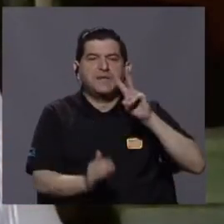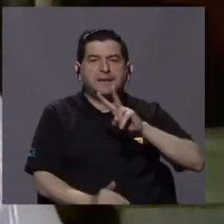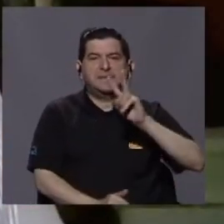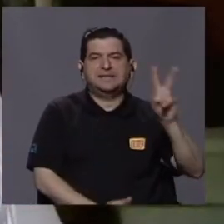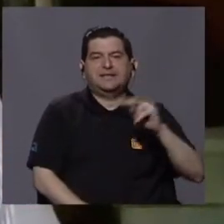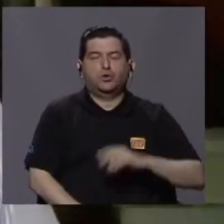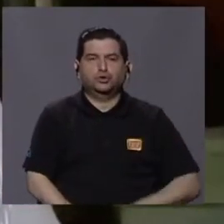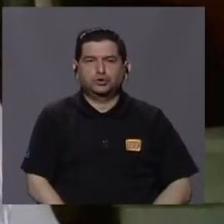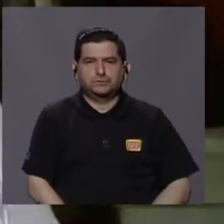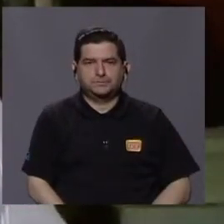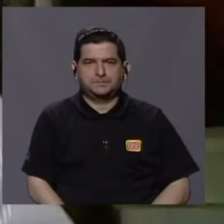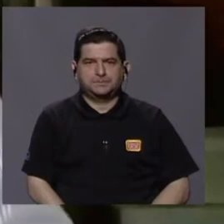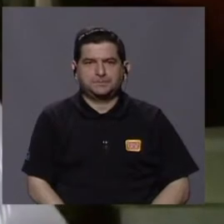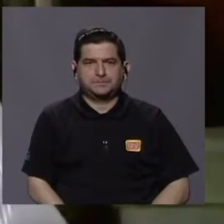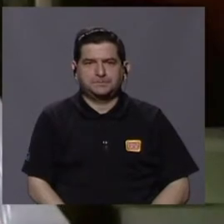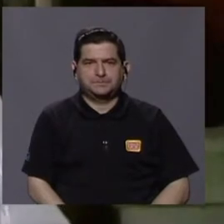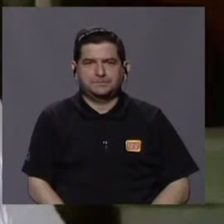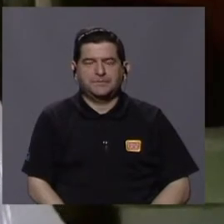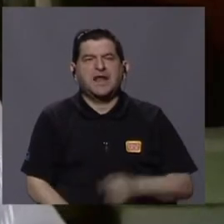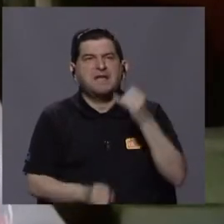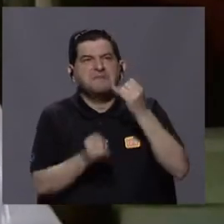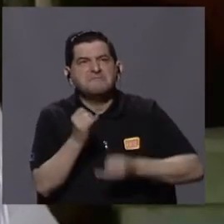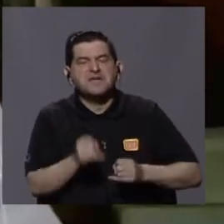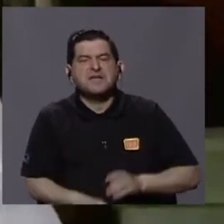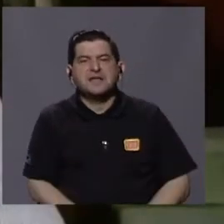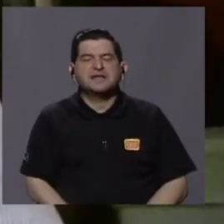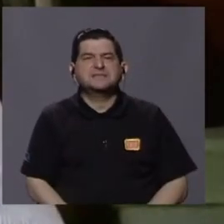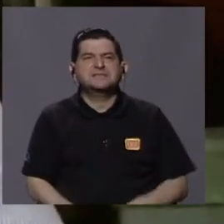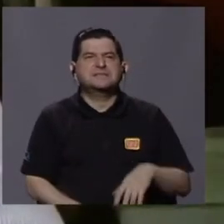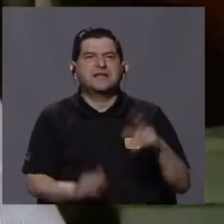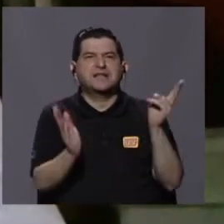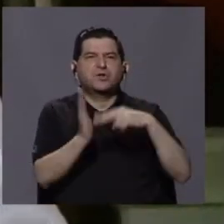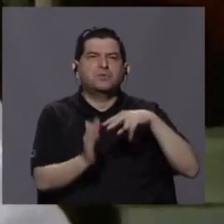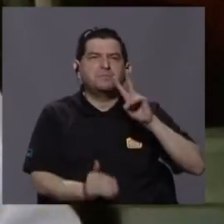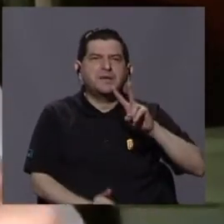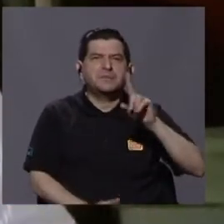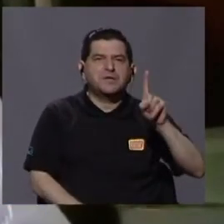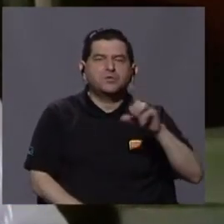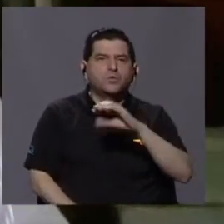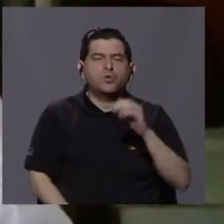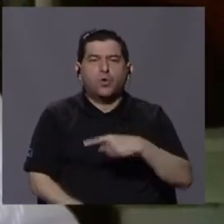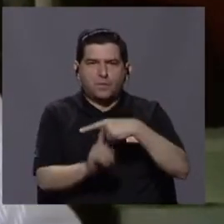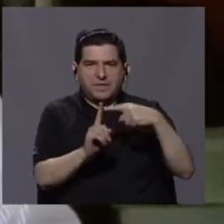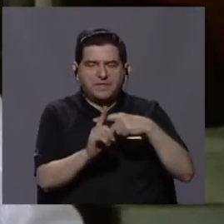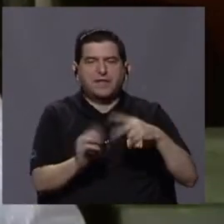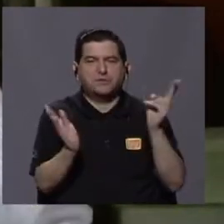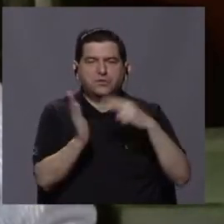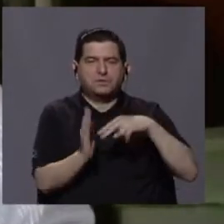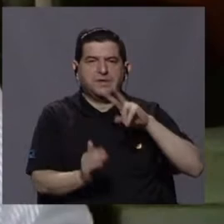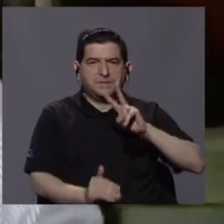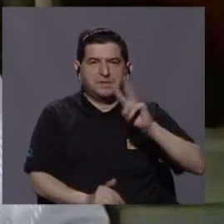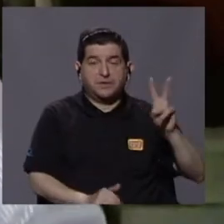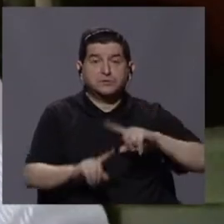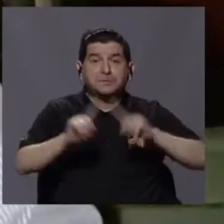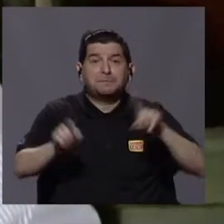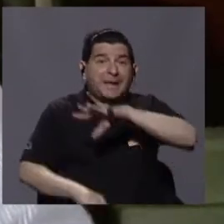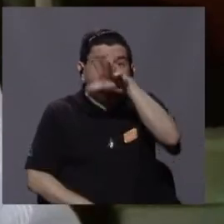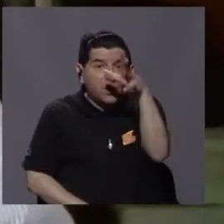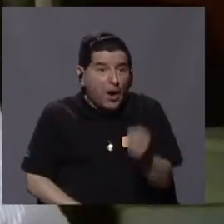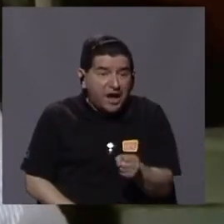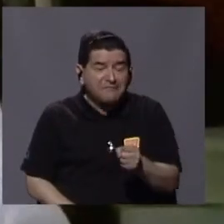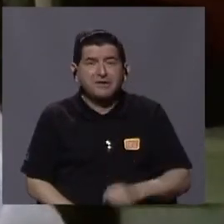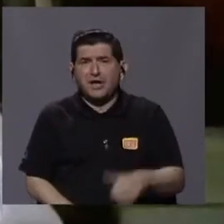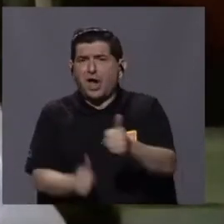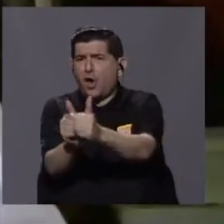se va a lograr esto fines del 21 mediados del 22 pero áfrica va a sufrir un retraso tremendo